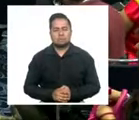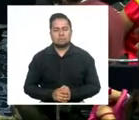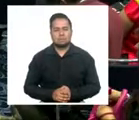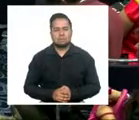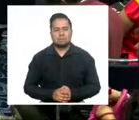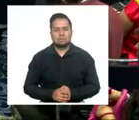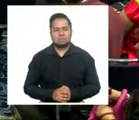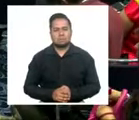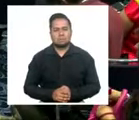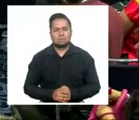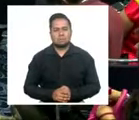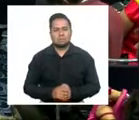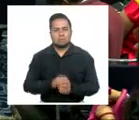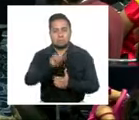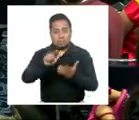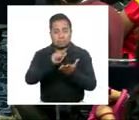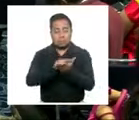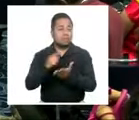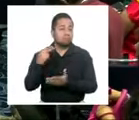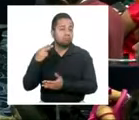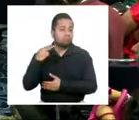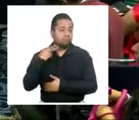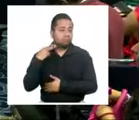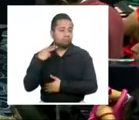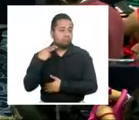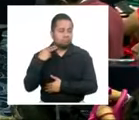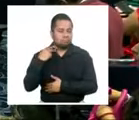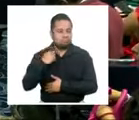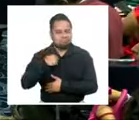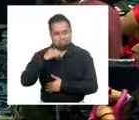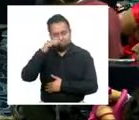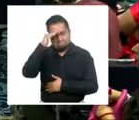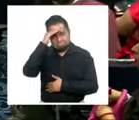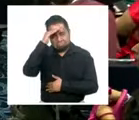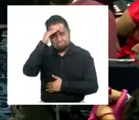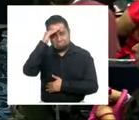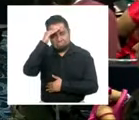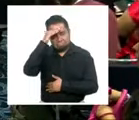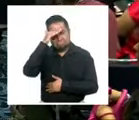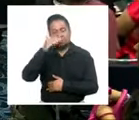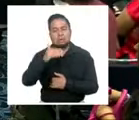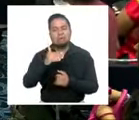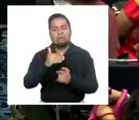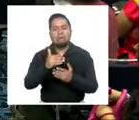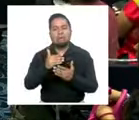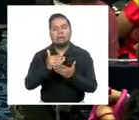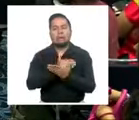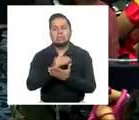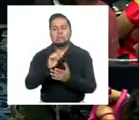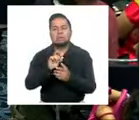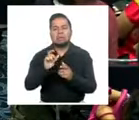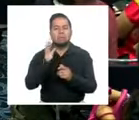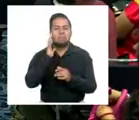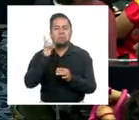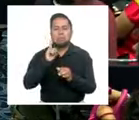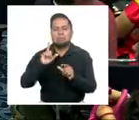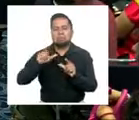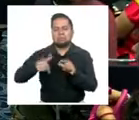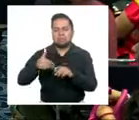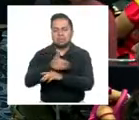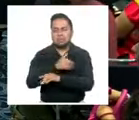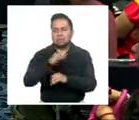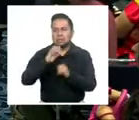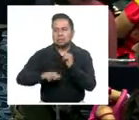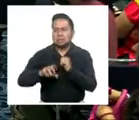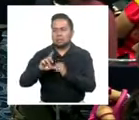La ley del notariado tenemos pensado hacerlo antes de que termine el periodo legislativo,